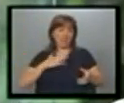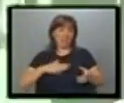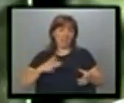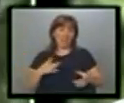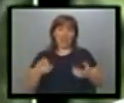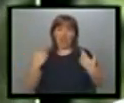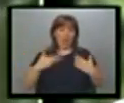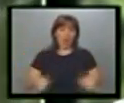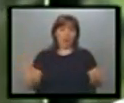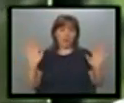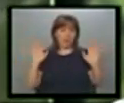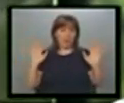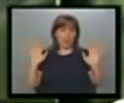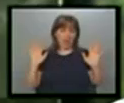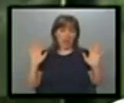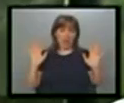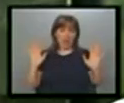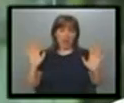Lo normal. Lo